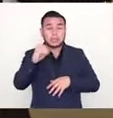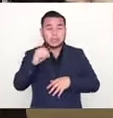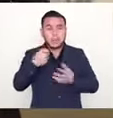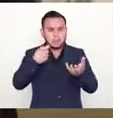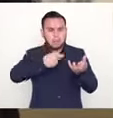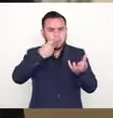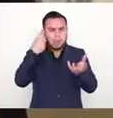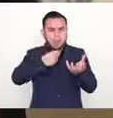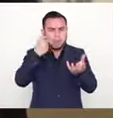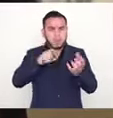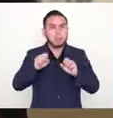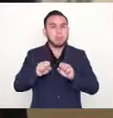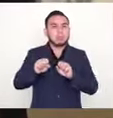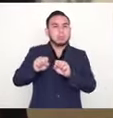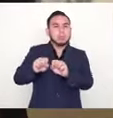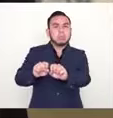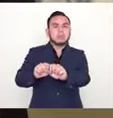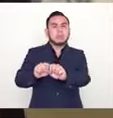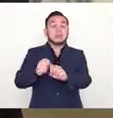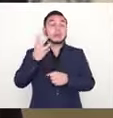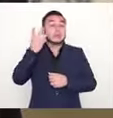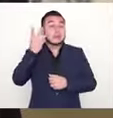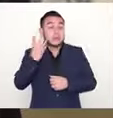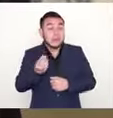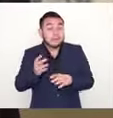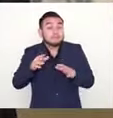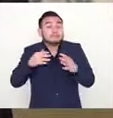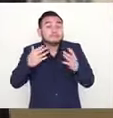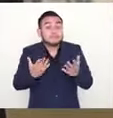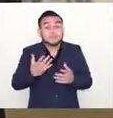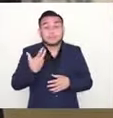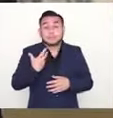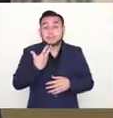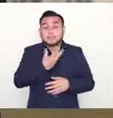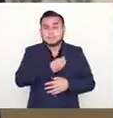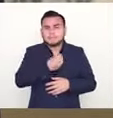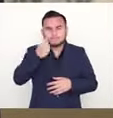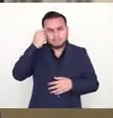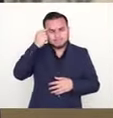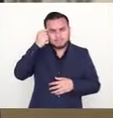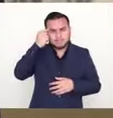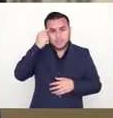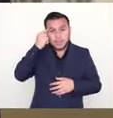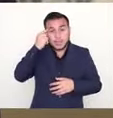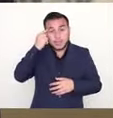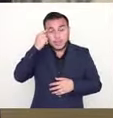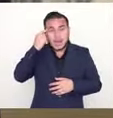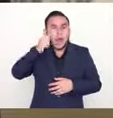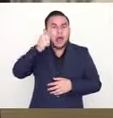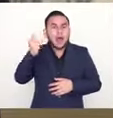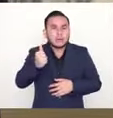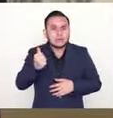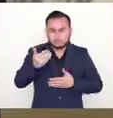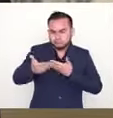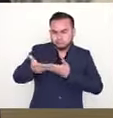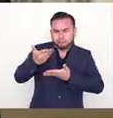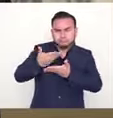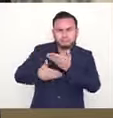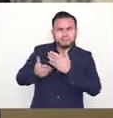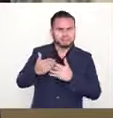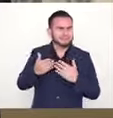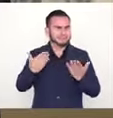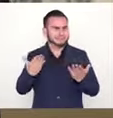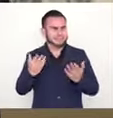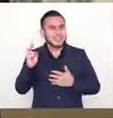año pues ellos dicen que la negociación se llevó a cabo en agosto extraño